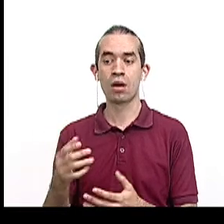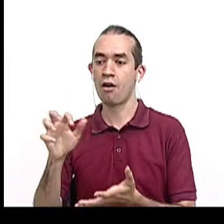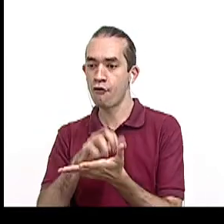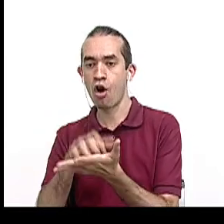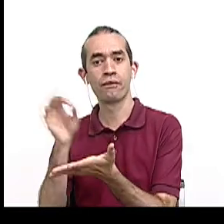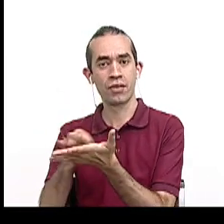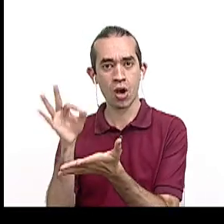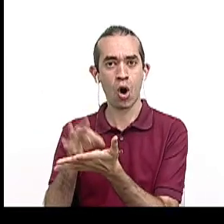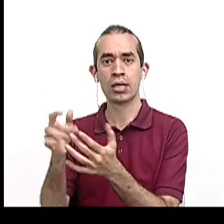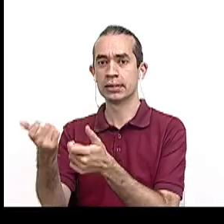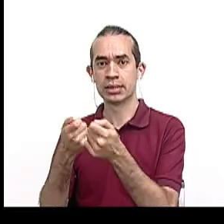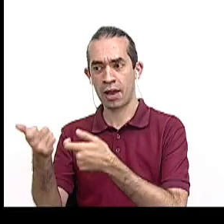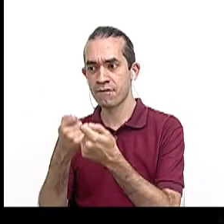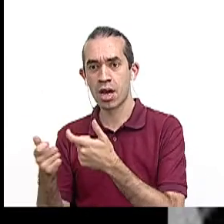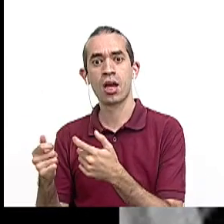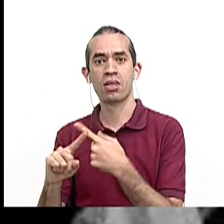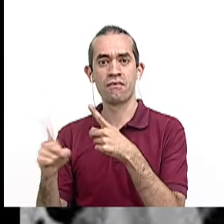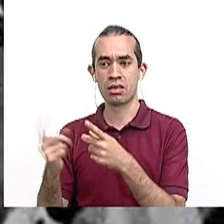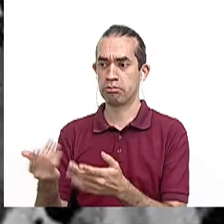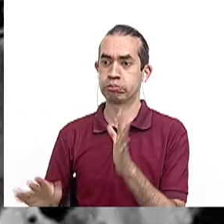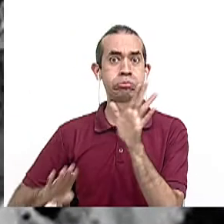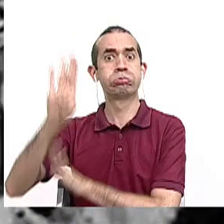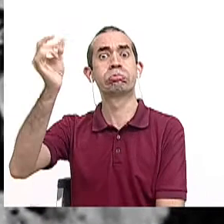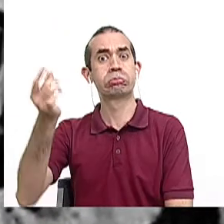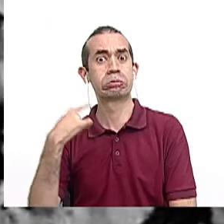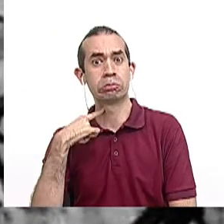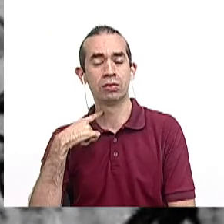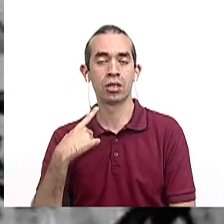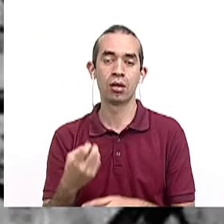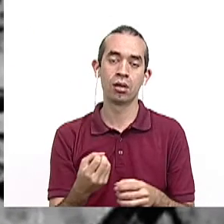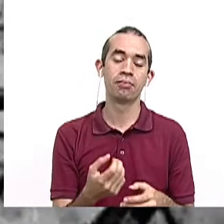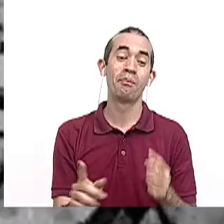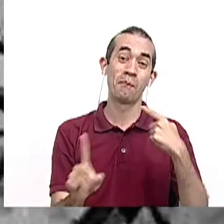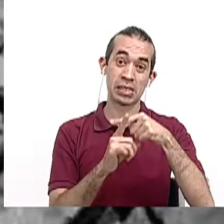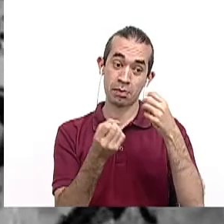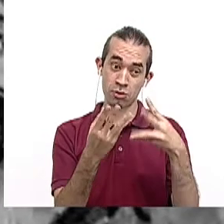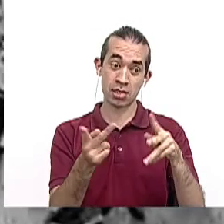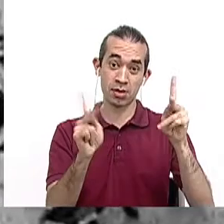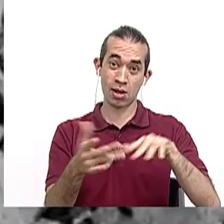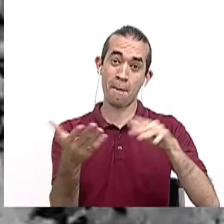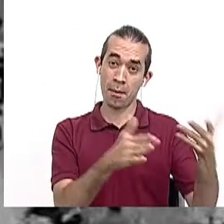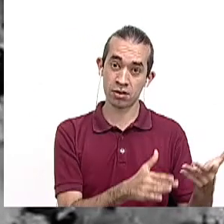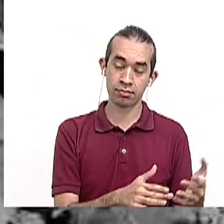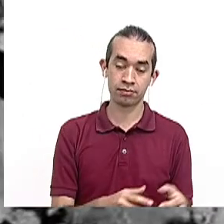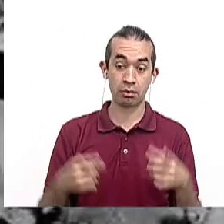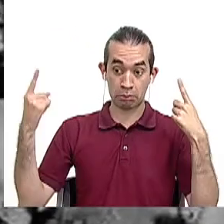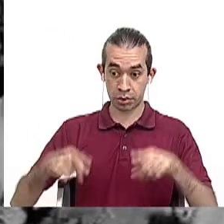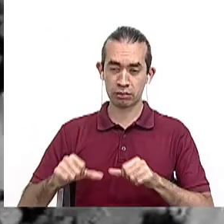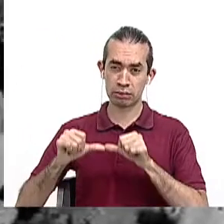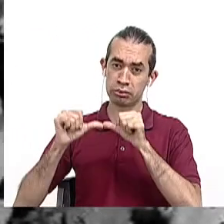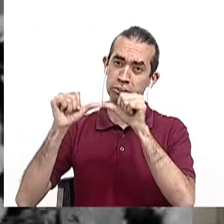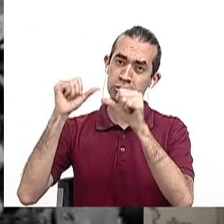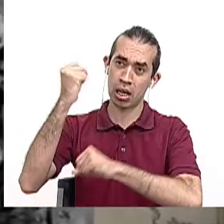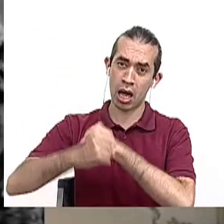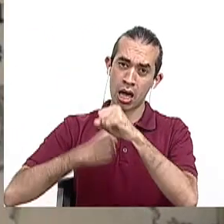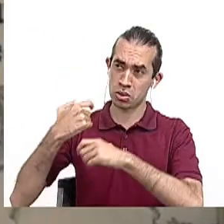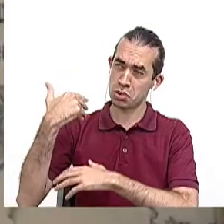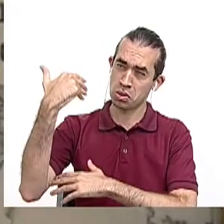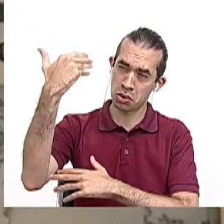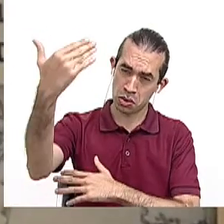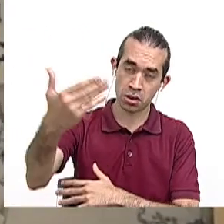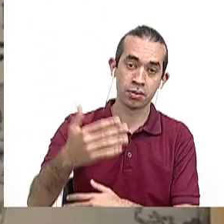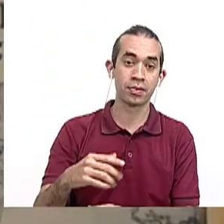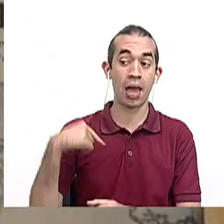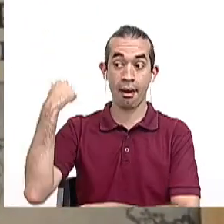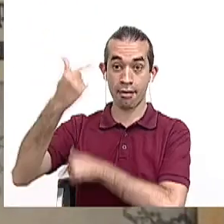perdieron, lamentablemente, muchas vidas. Las secuelas de aquel conflicto persistieron durante años, incluso décadas. Las generaciones